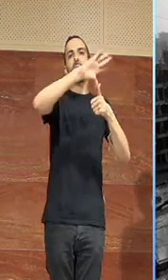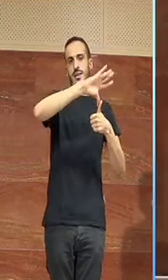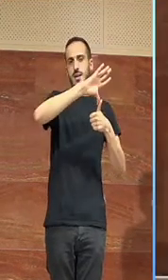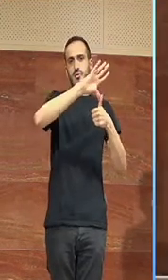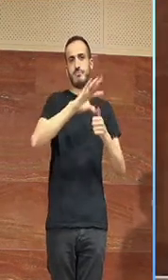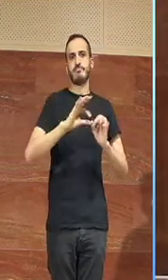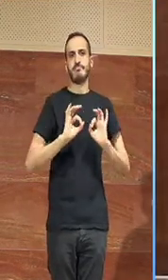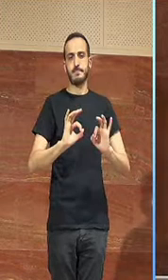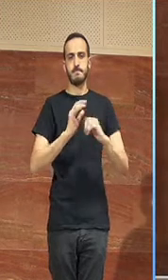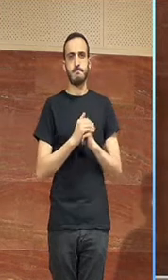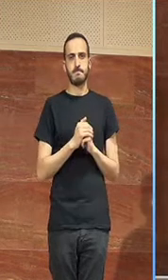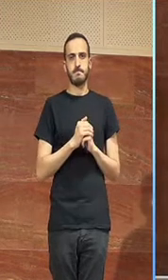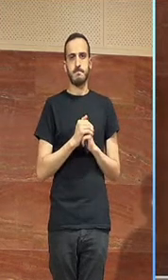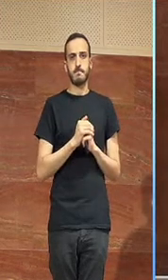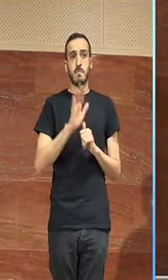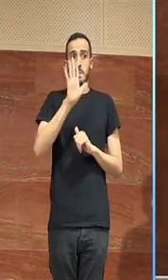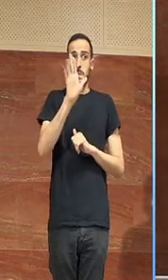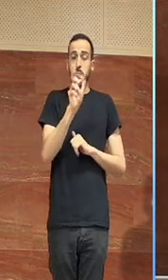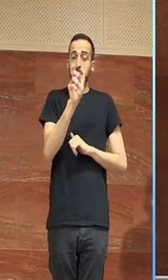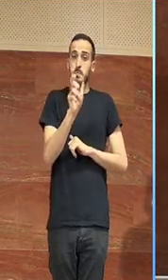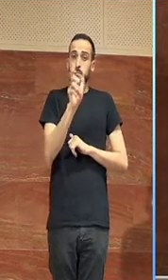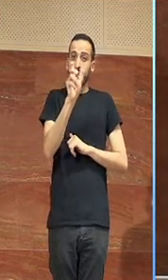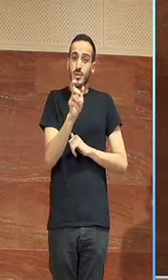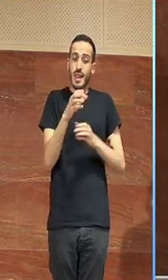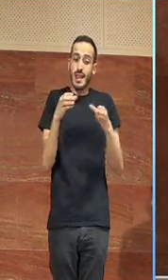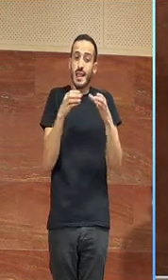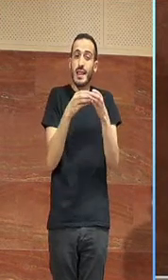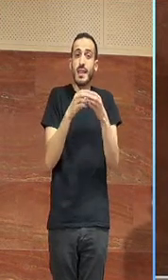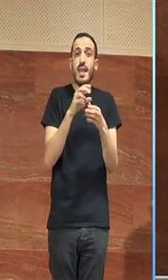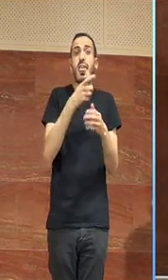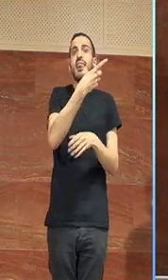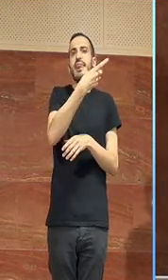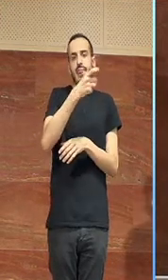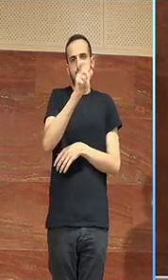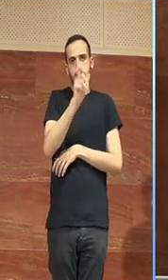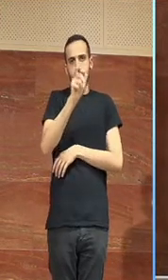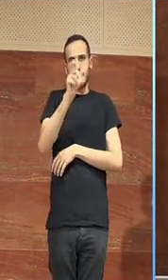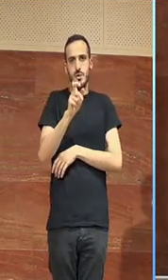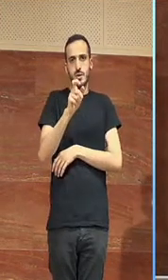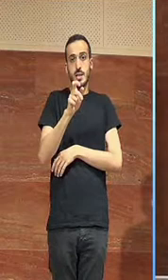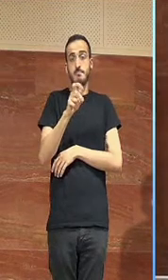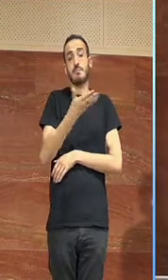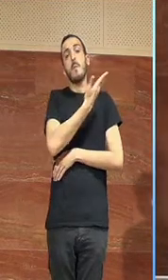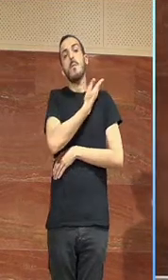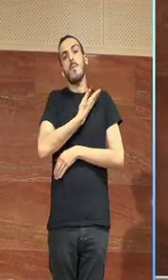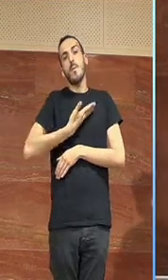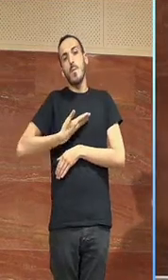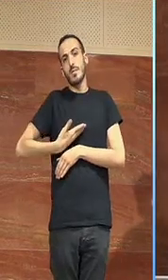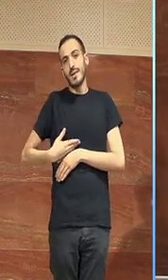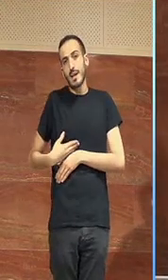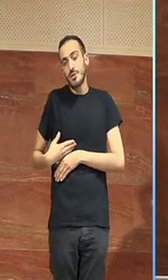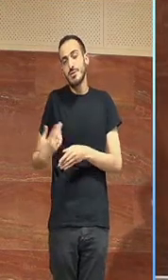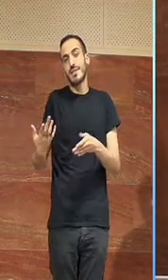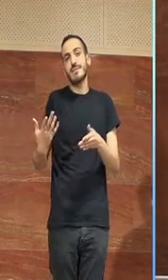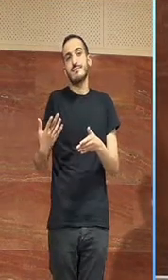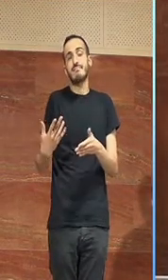realidad. 5 personas de esa aldea de 100 habitantes serían propietarios de la mitad de ese pueblo.